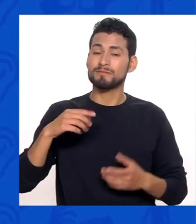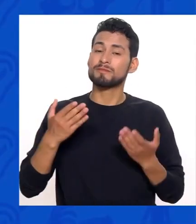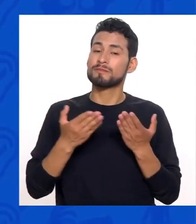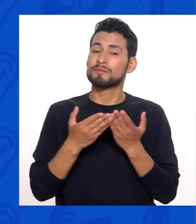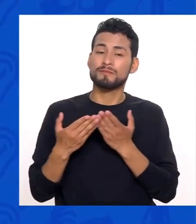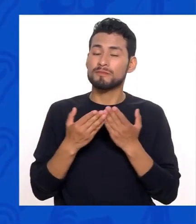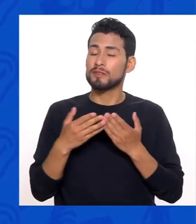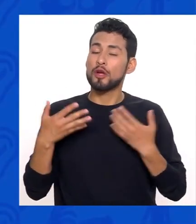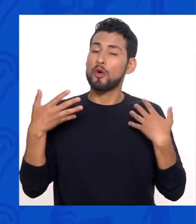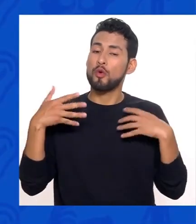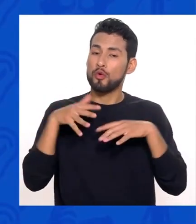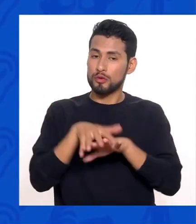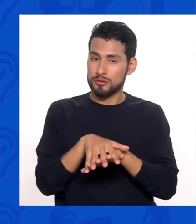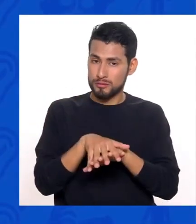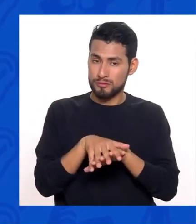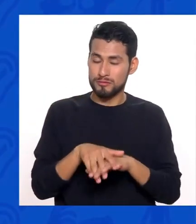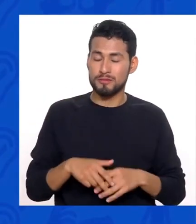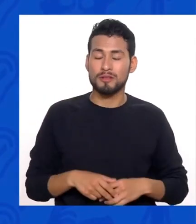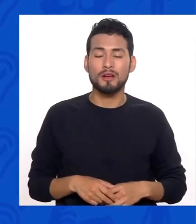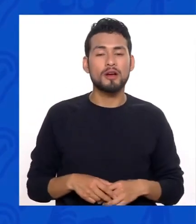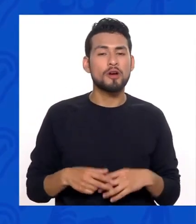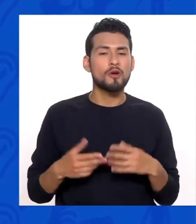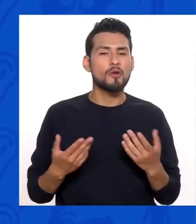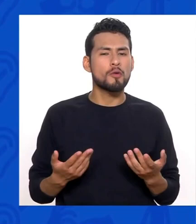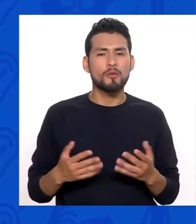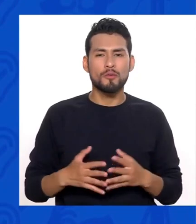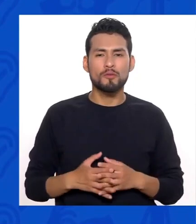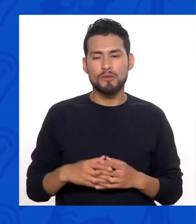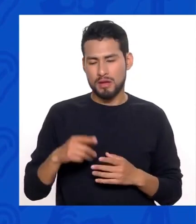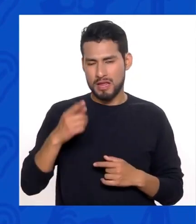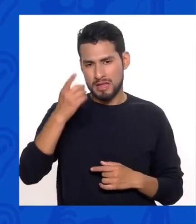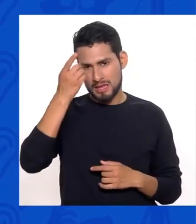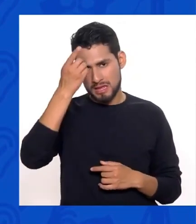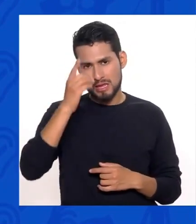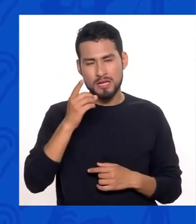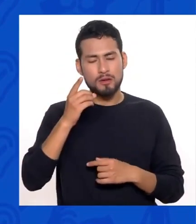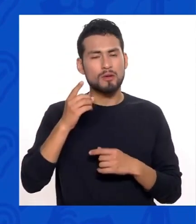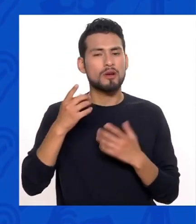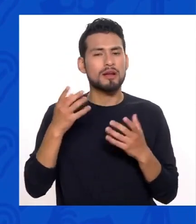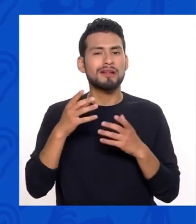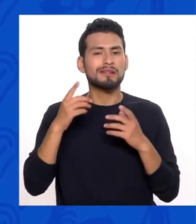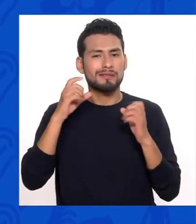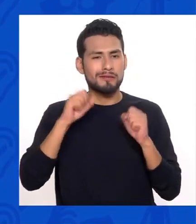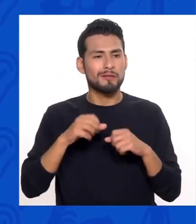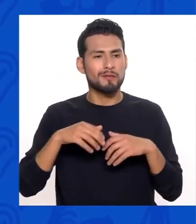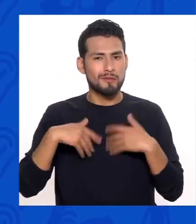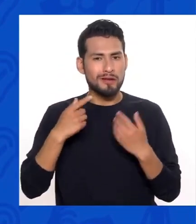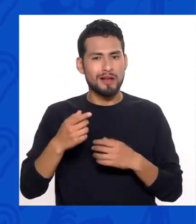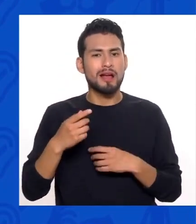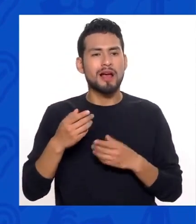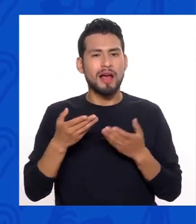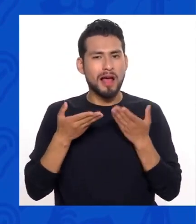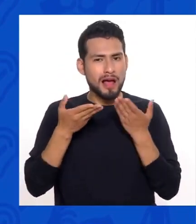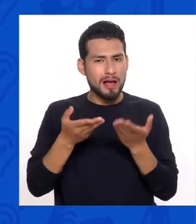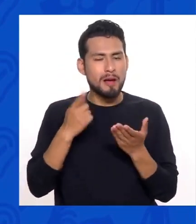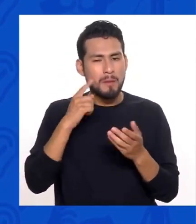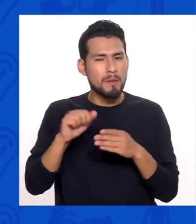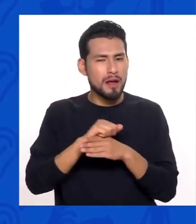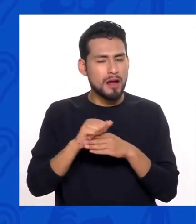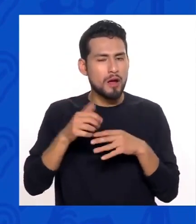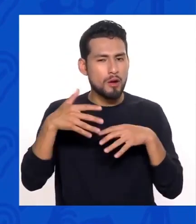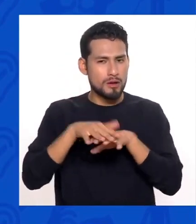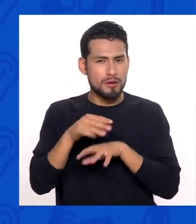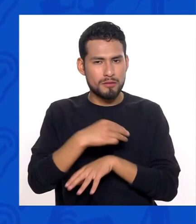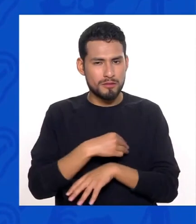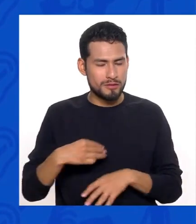Nosotros somos Escuela Inclusiva por decisión, ¿no?, de nacional, de las buenas prácticas